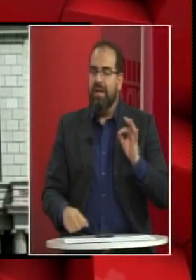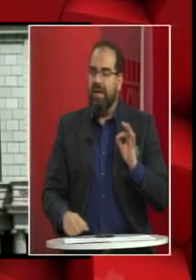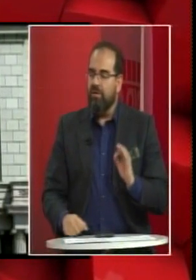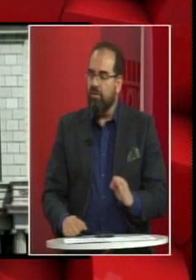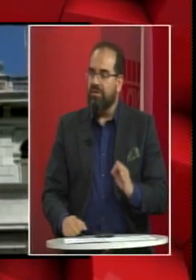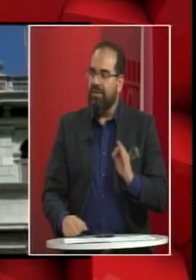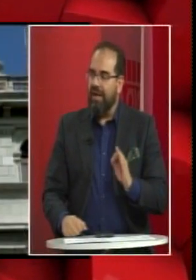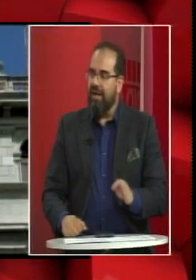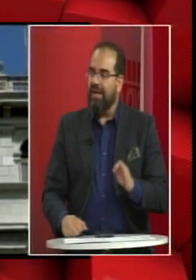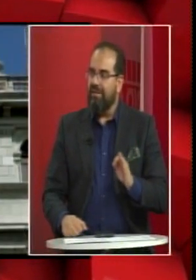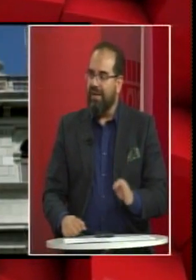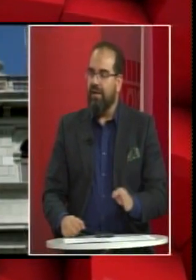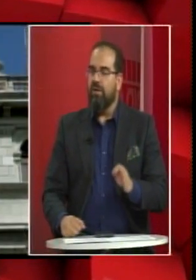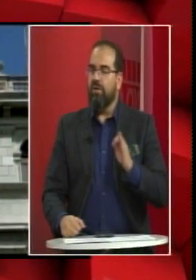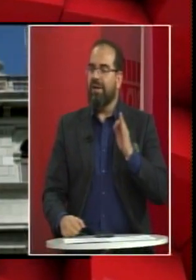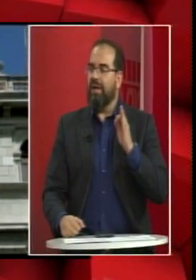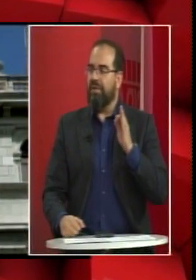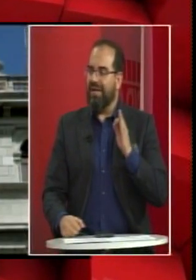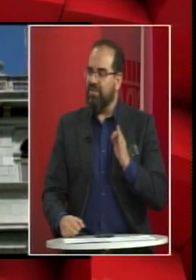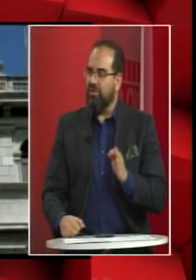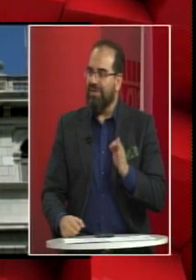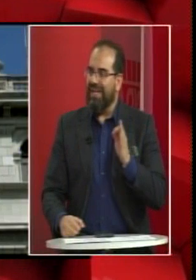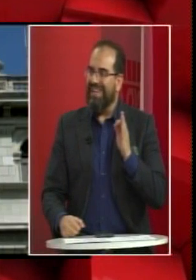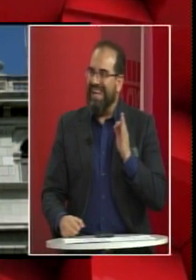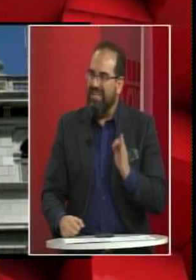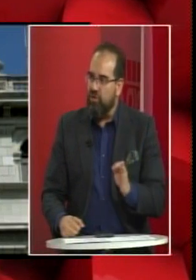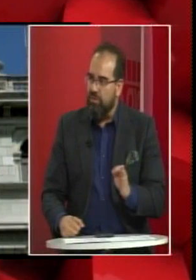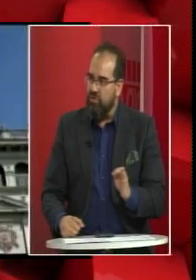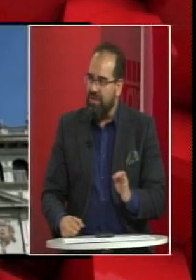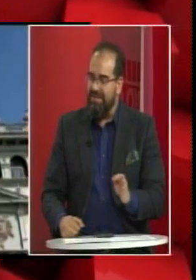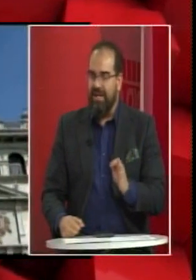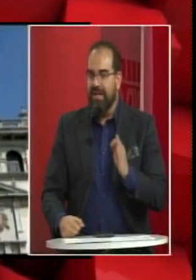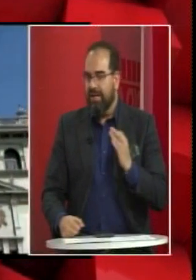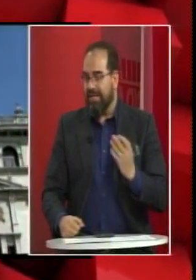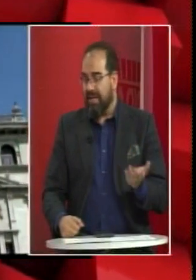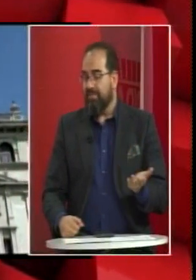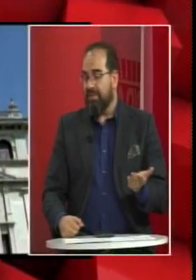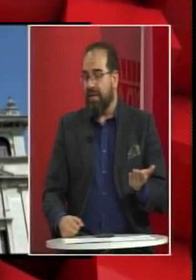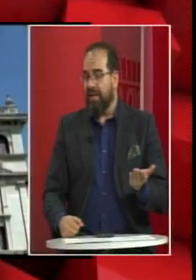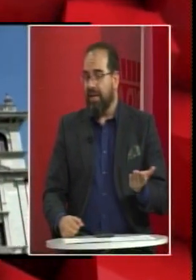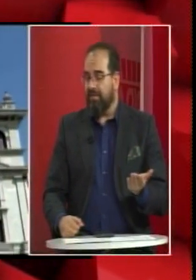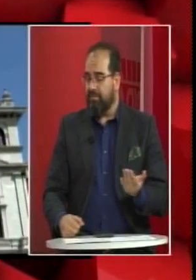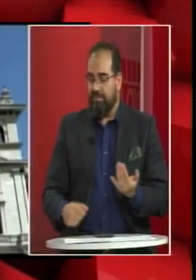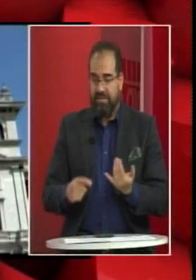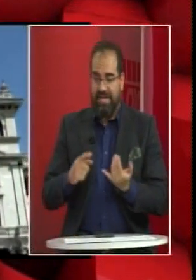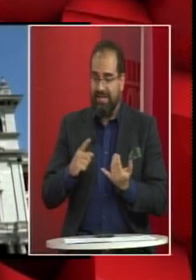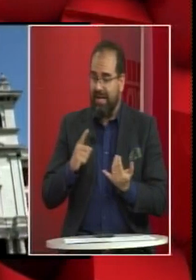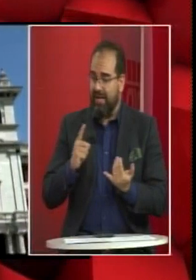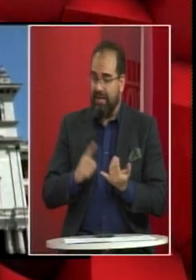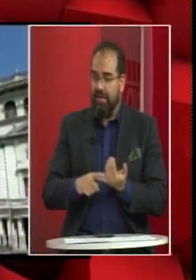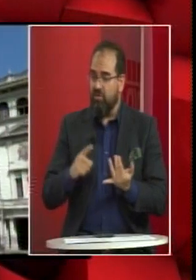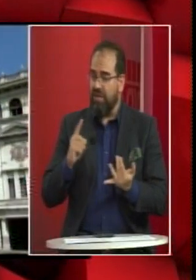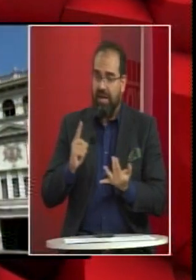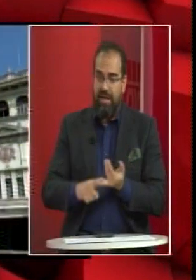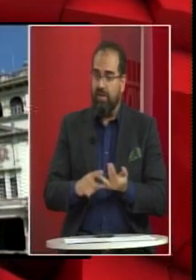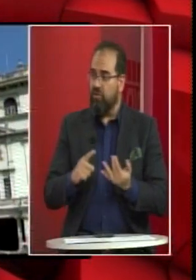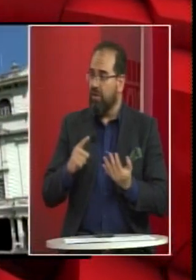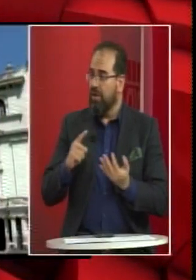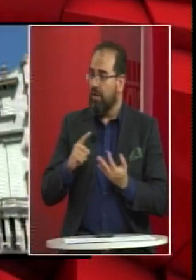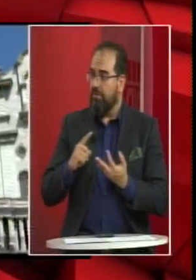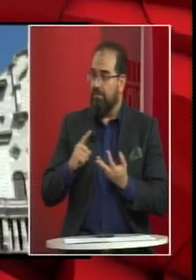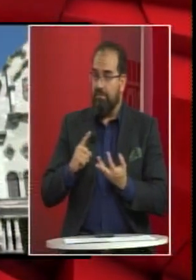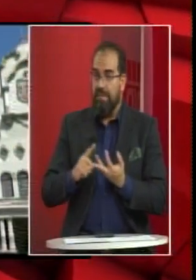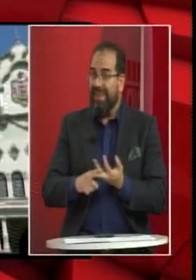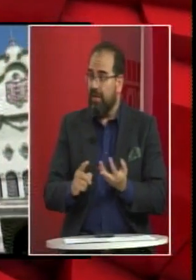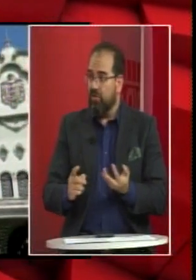que no tenga que ver con la aplicación del derecho como ciencia. Así que tienen que, ya sea arquitectos, ingenieros,